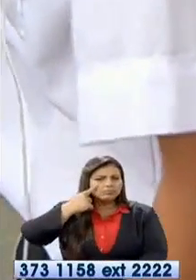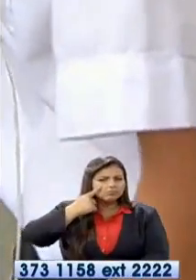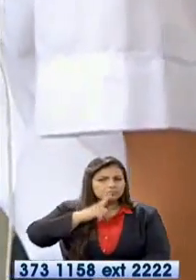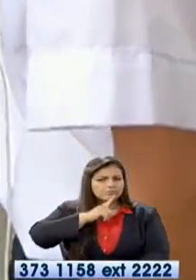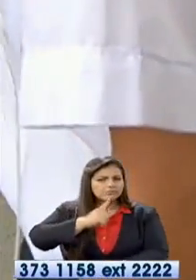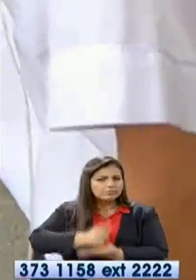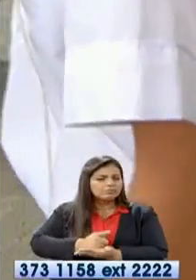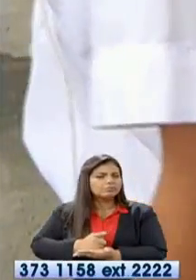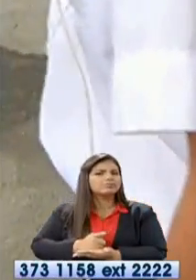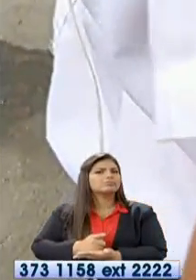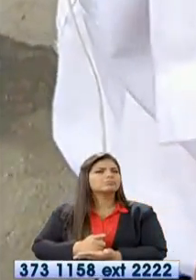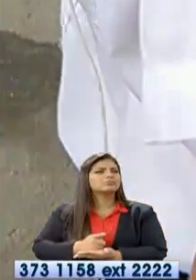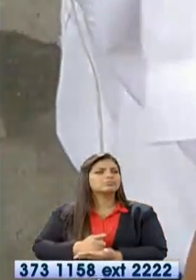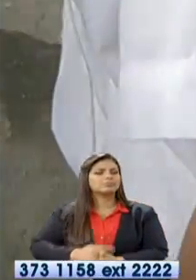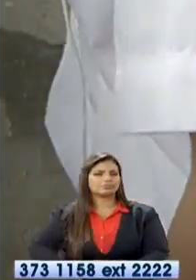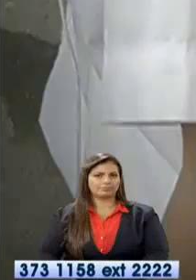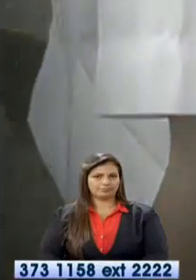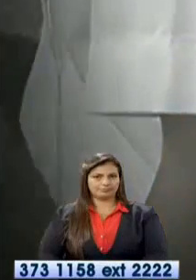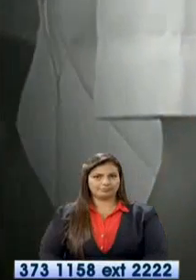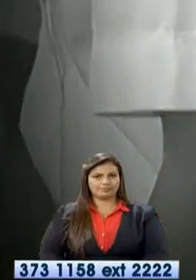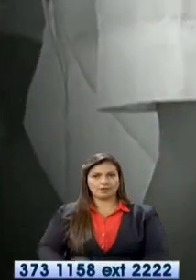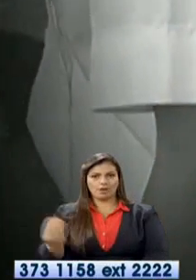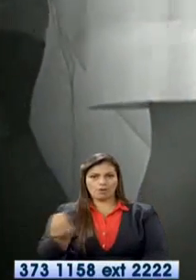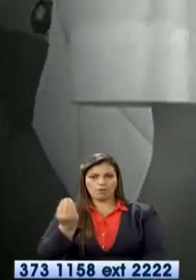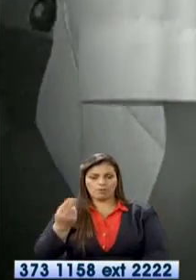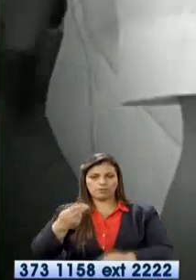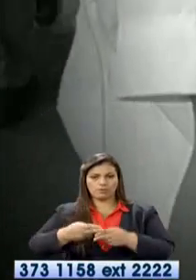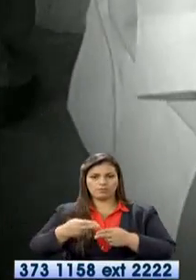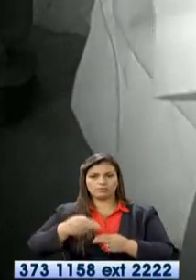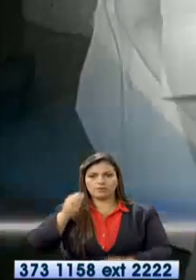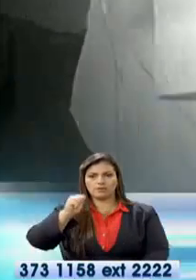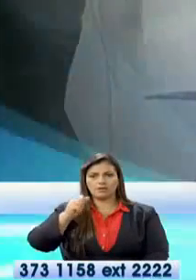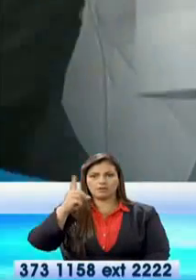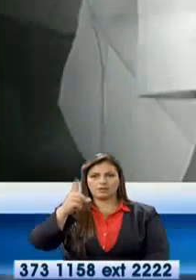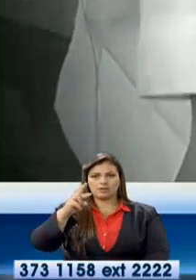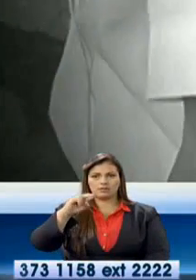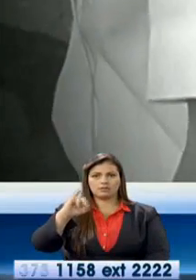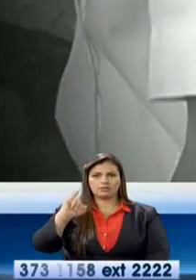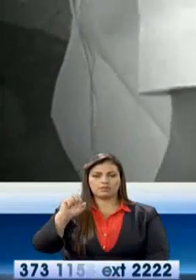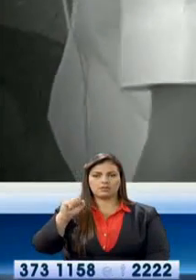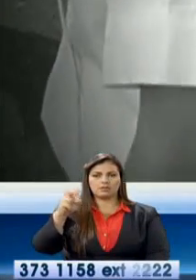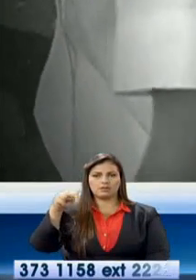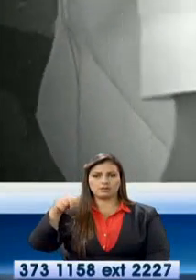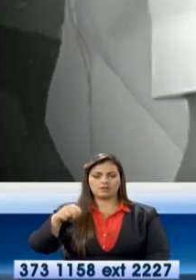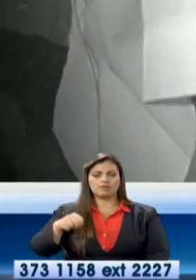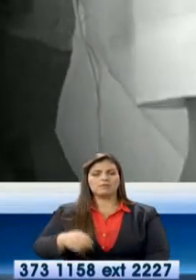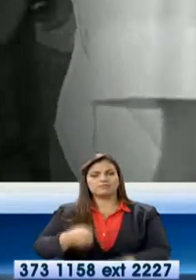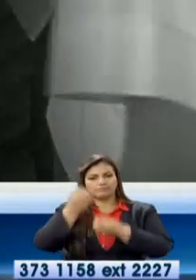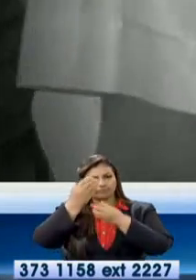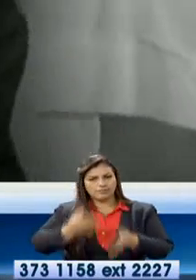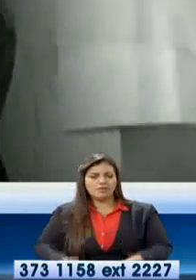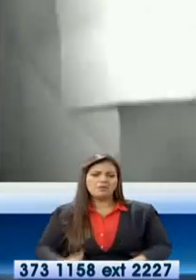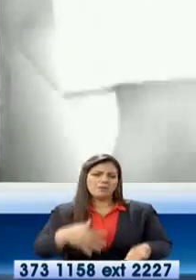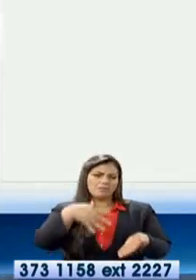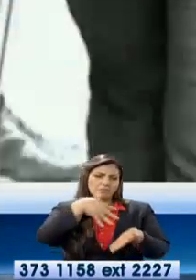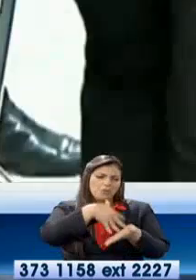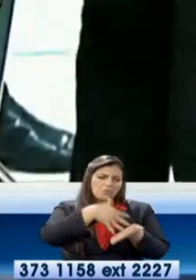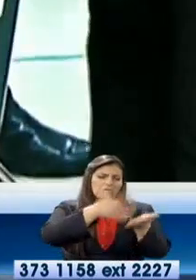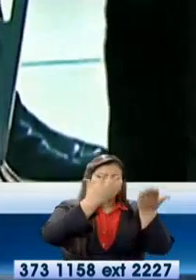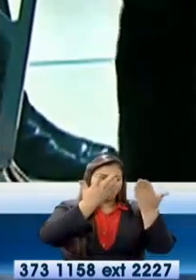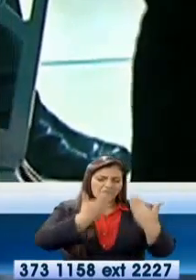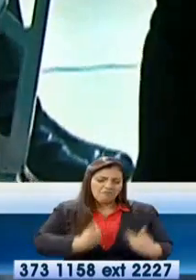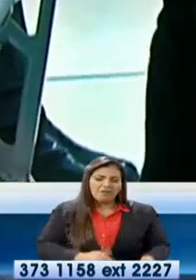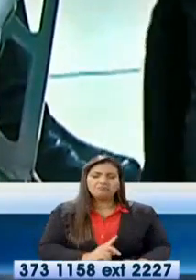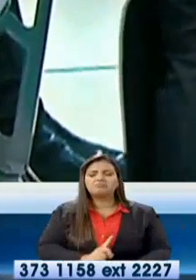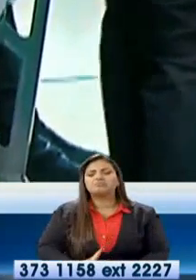hay personas un poco extrañas, con apariencia de que quieren robar a alguien. Tras